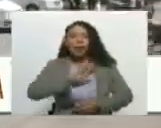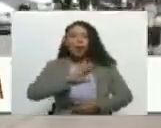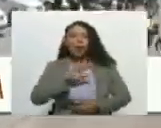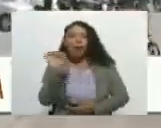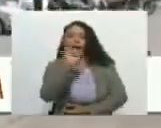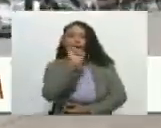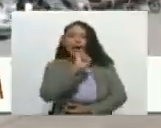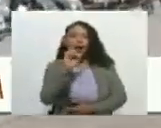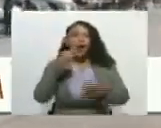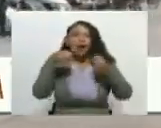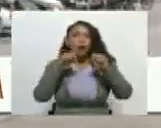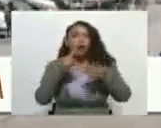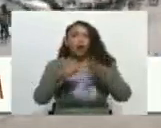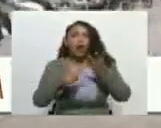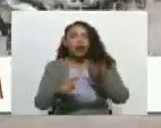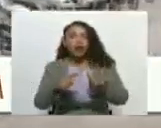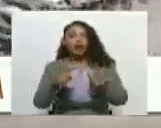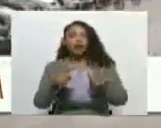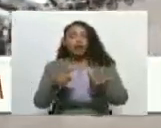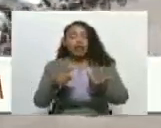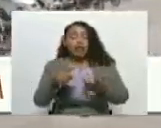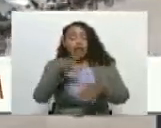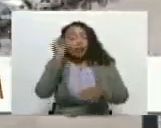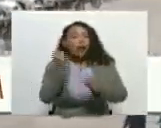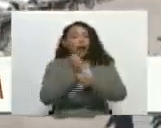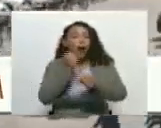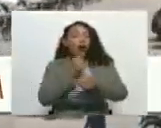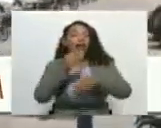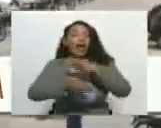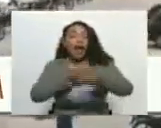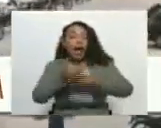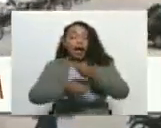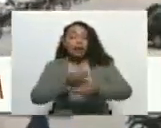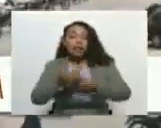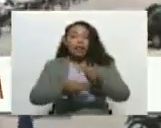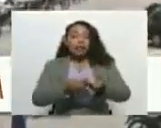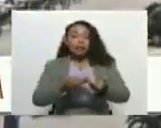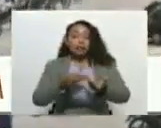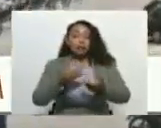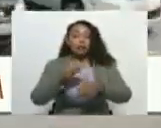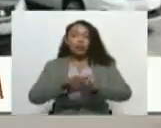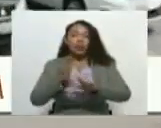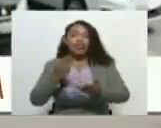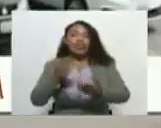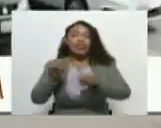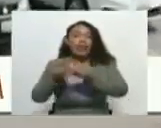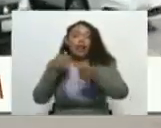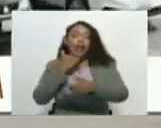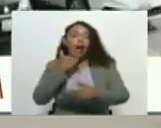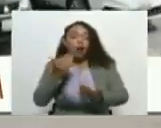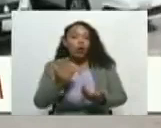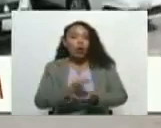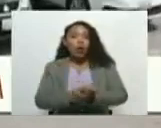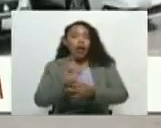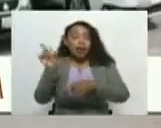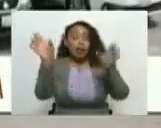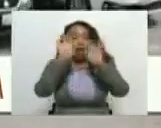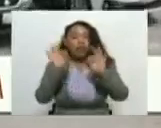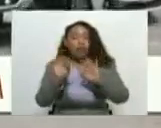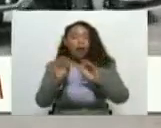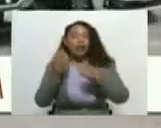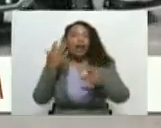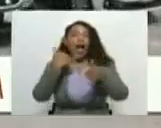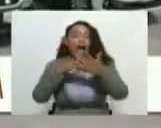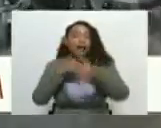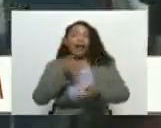genera empleo, que genera tributo, que genera Producto Interno Bruto, y es la única forma estructural de salir de las dificultades